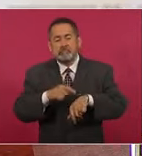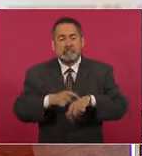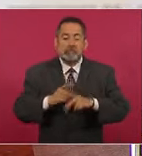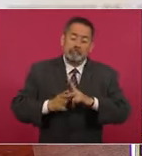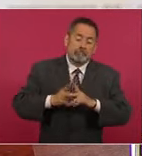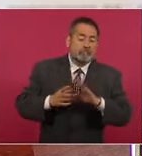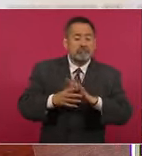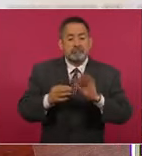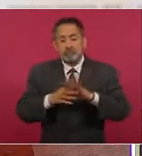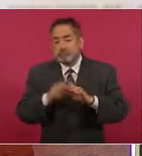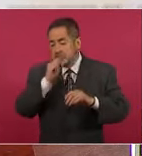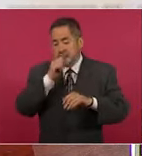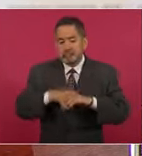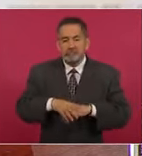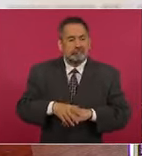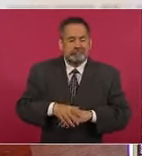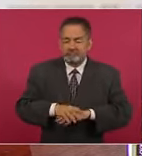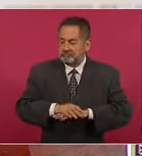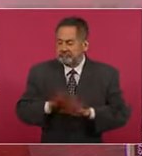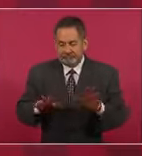matemáticas, pronósticos.